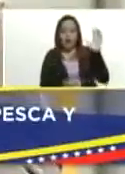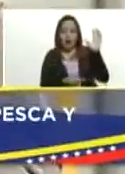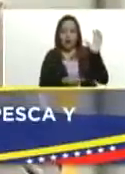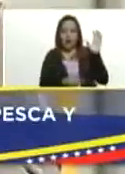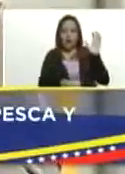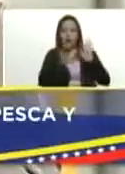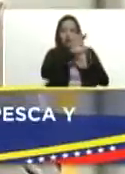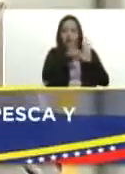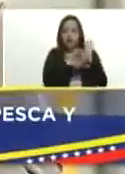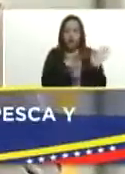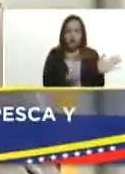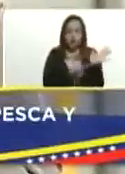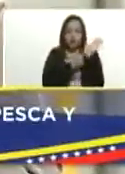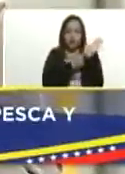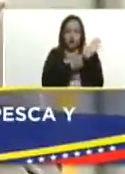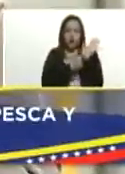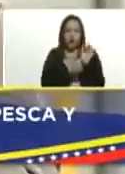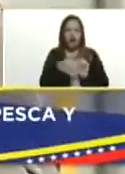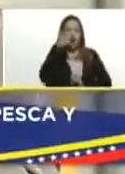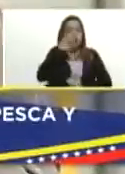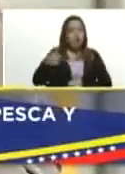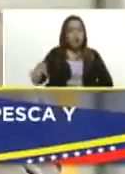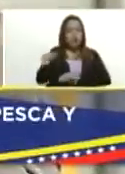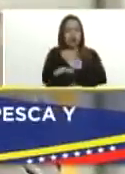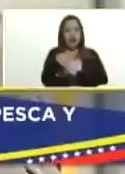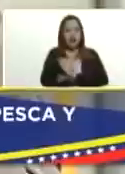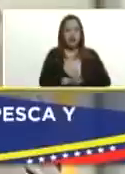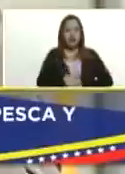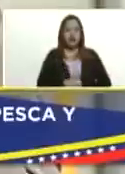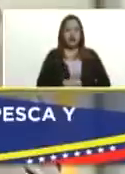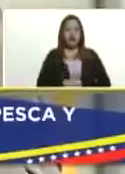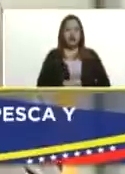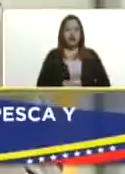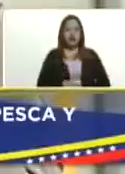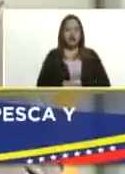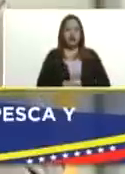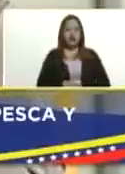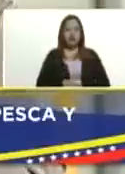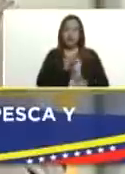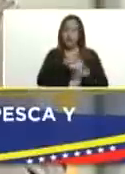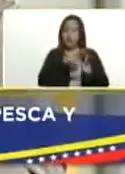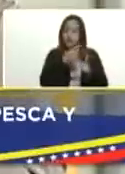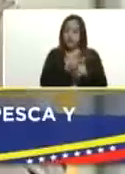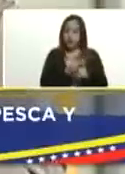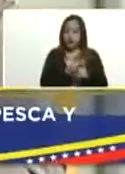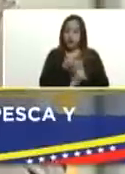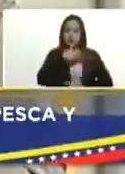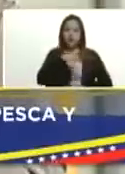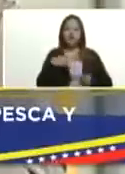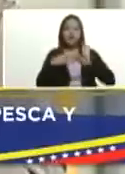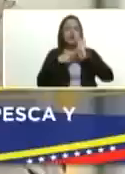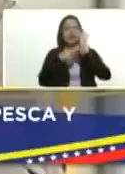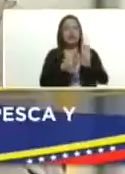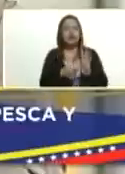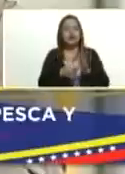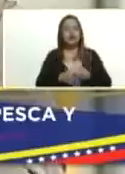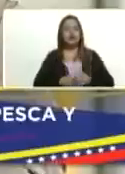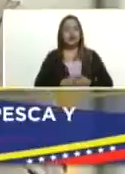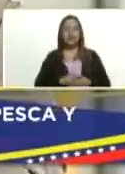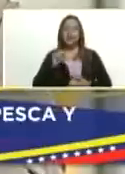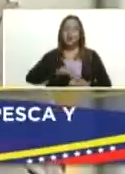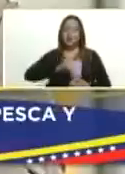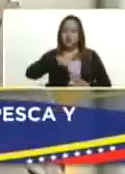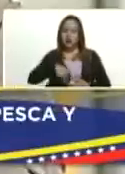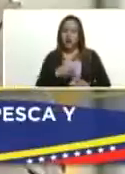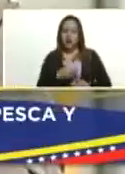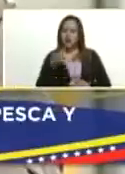la constituyente y con el pueblo en la calle? Así que hemos demostrado, Loyo, que sí se puede. Tú